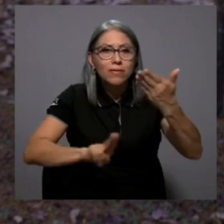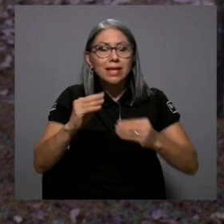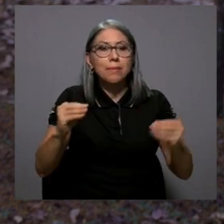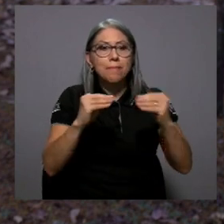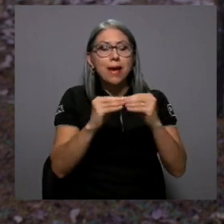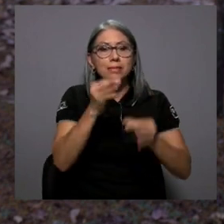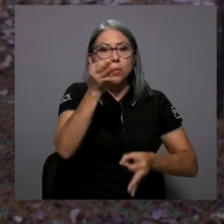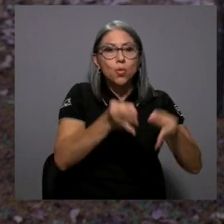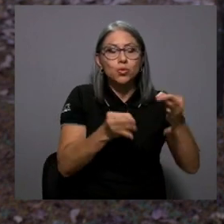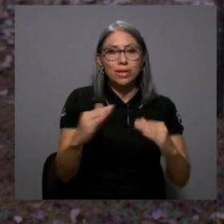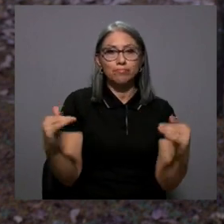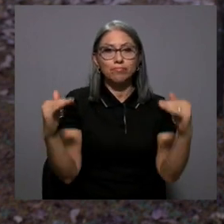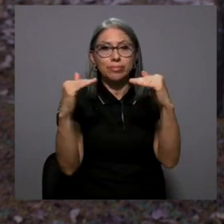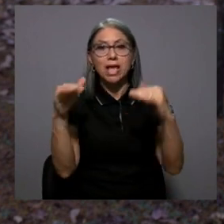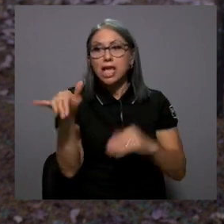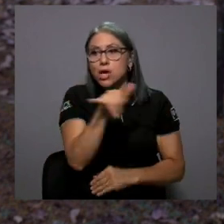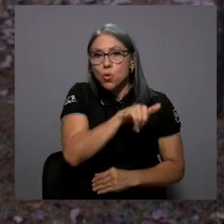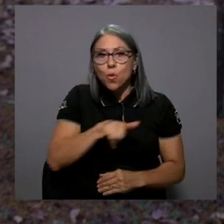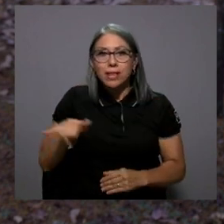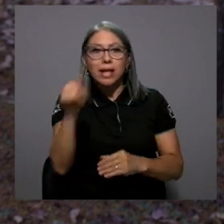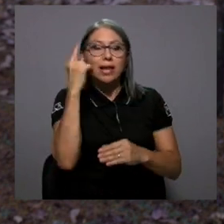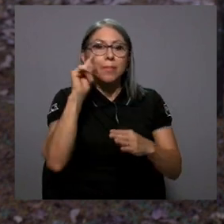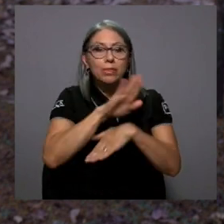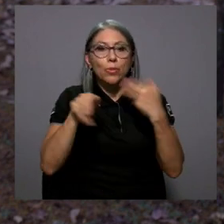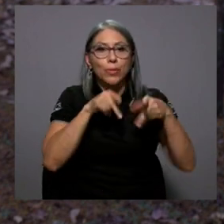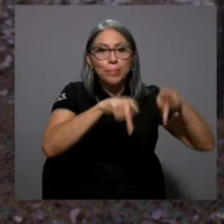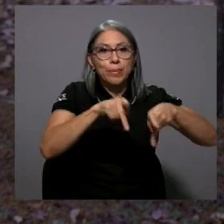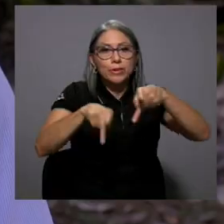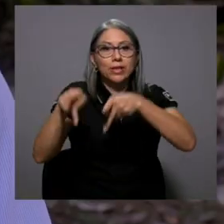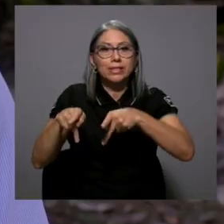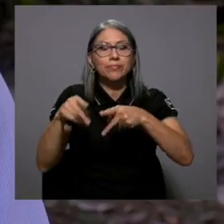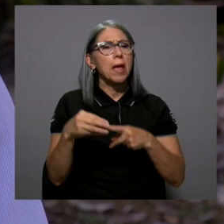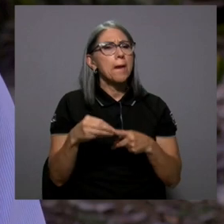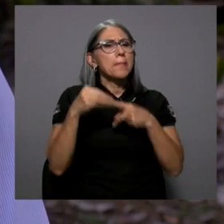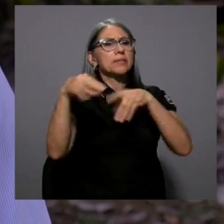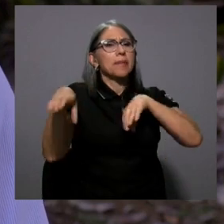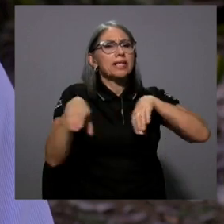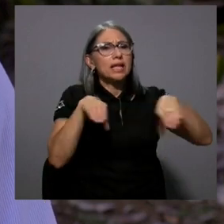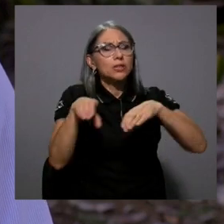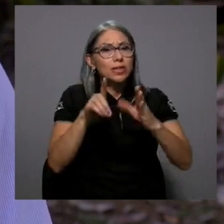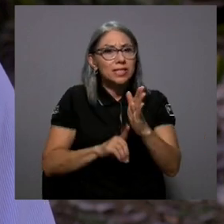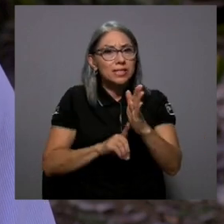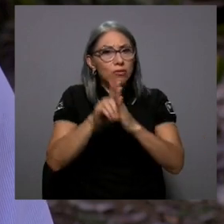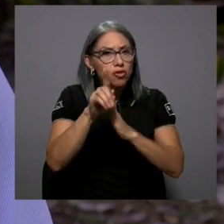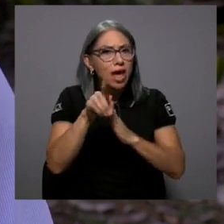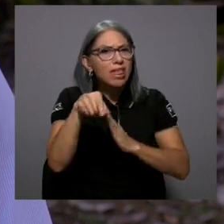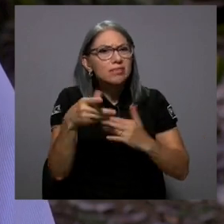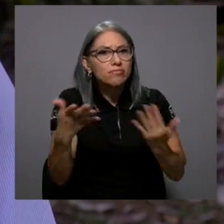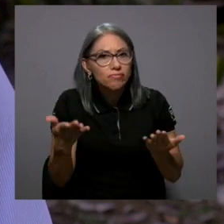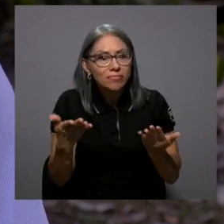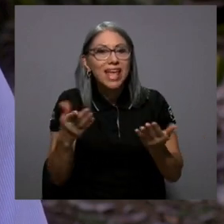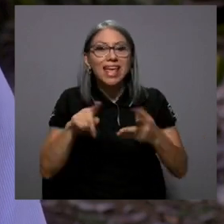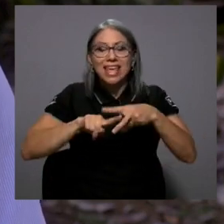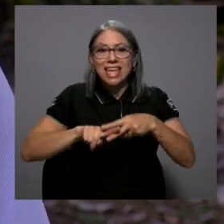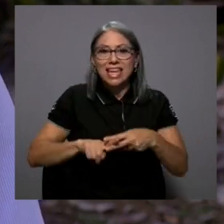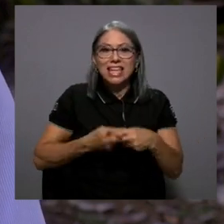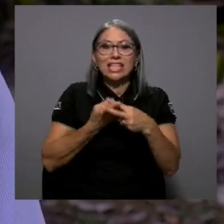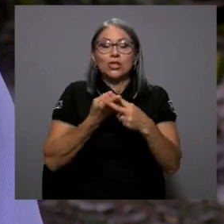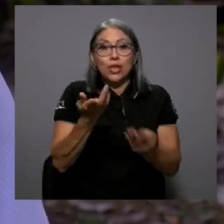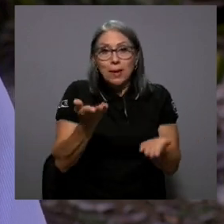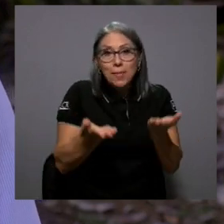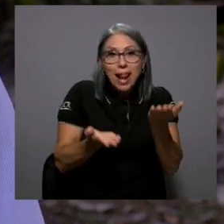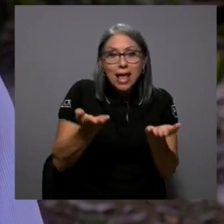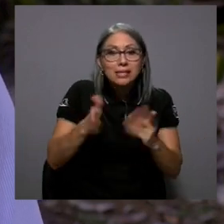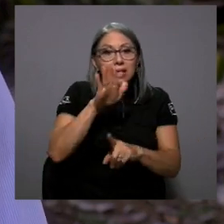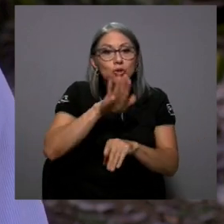más justa, equitativa e igualitaria para todas las personas. Entre las principales acciones desarrolladas se encuentra el inicio